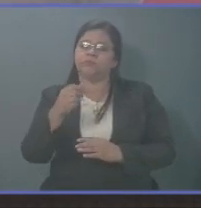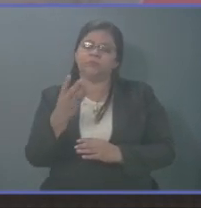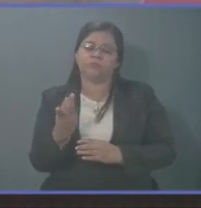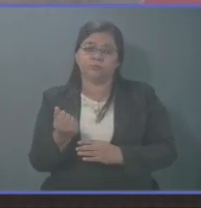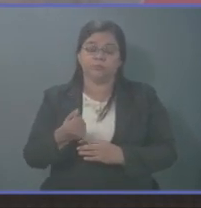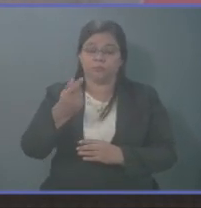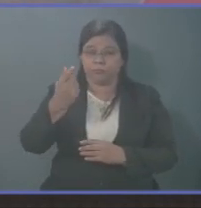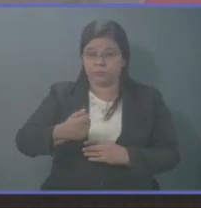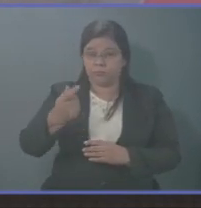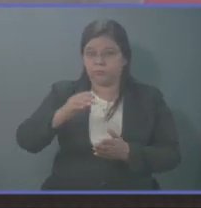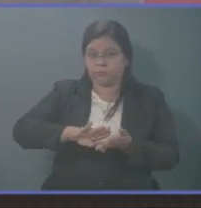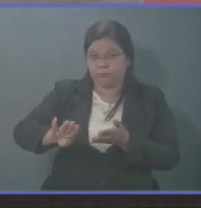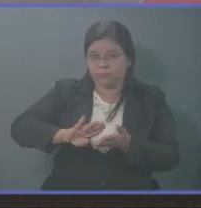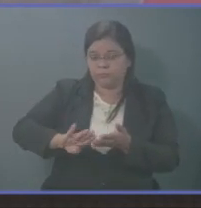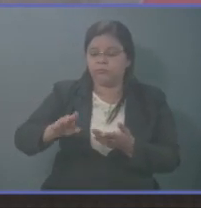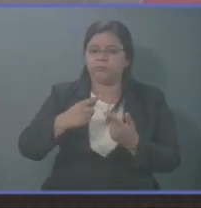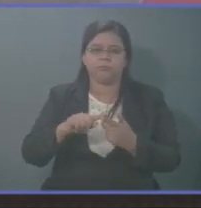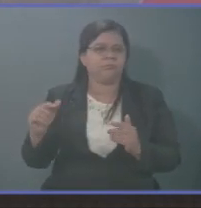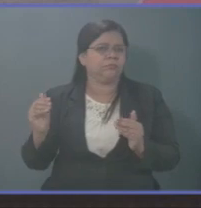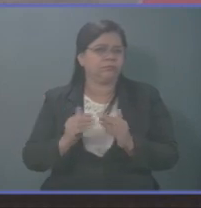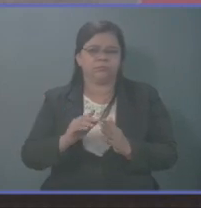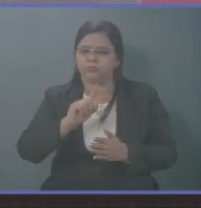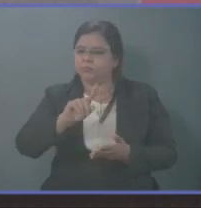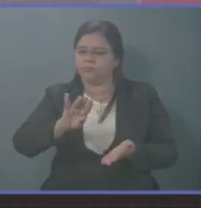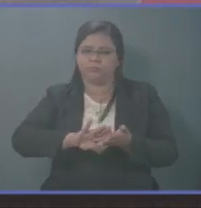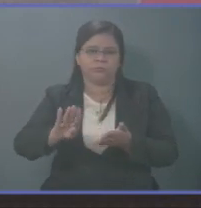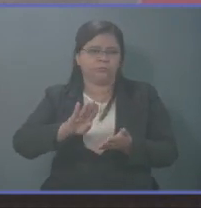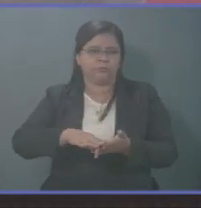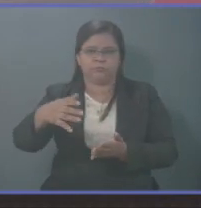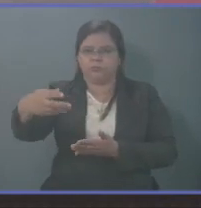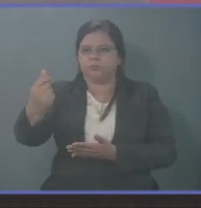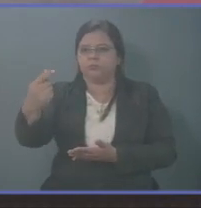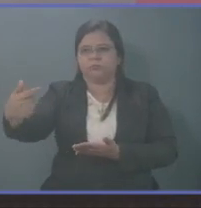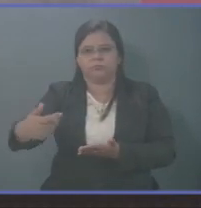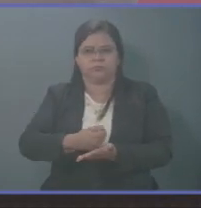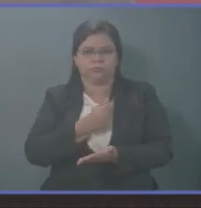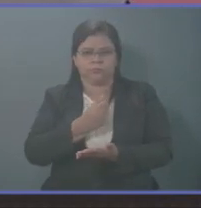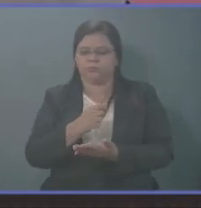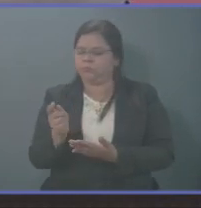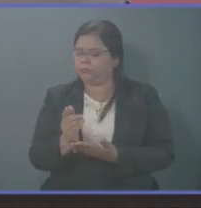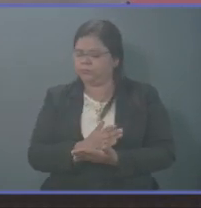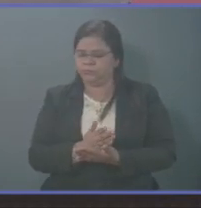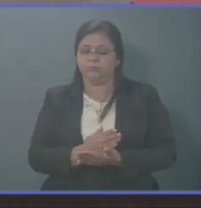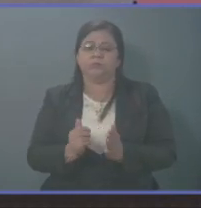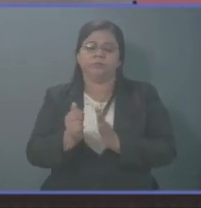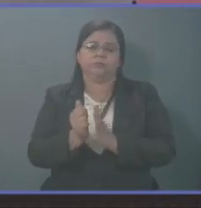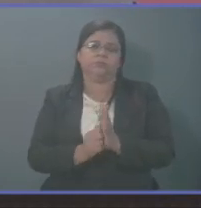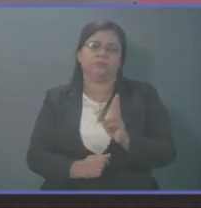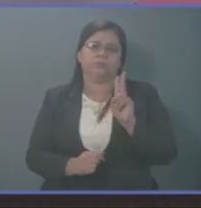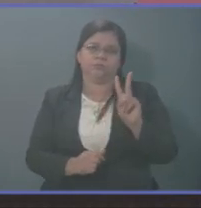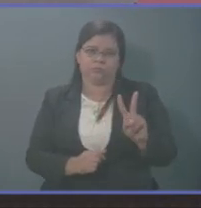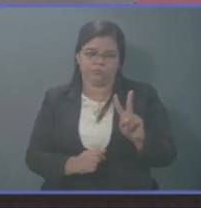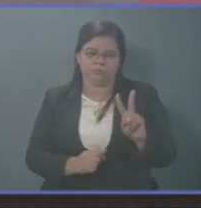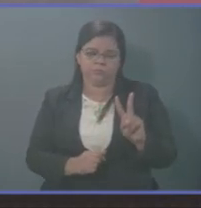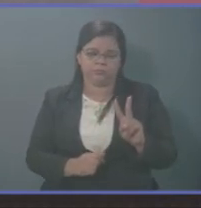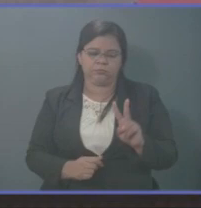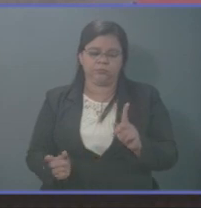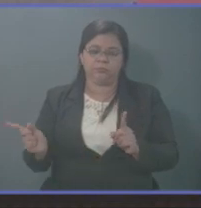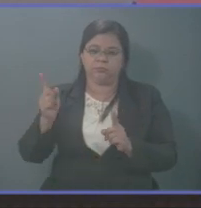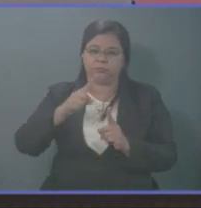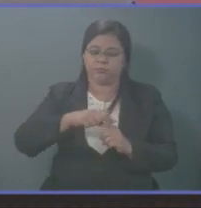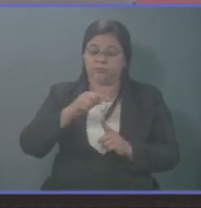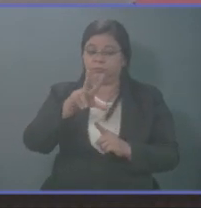cual también estará exento del pago de intereses, recargos y multas. Artículo 2. Concédese hasta el